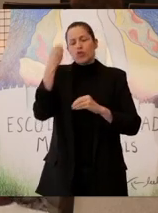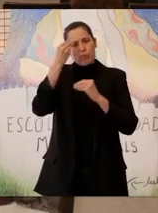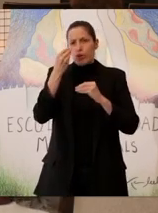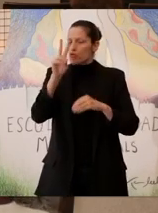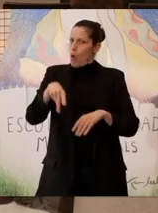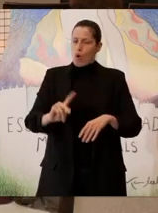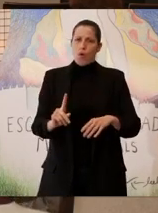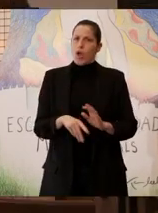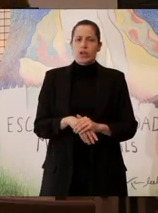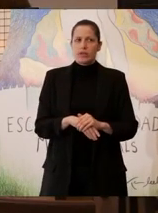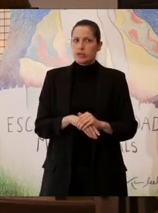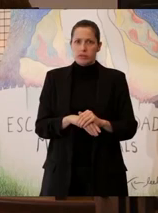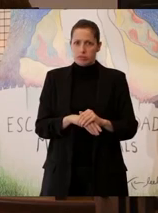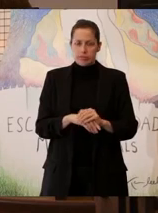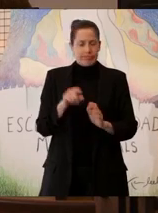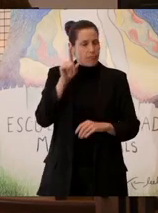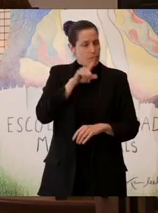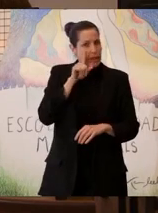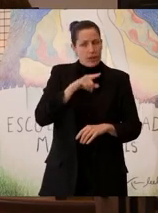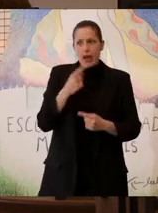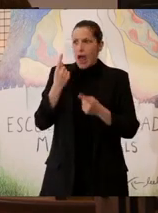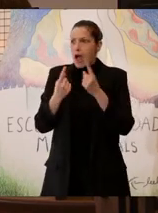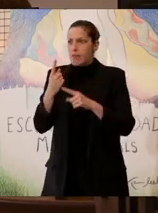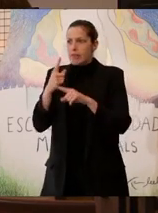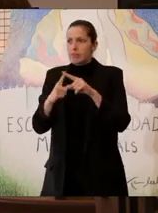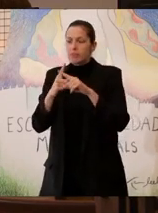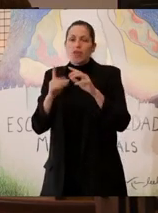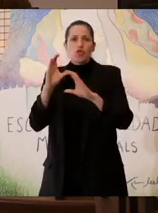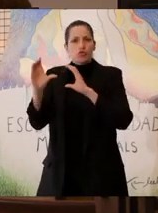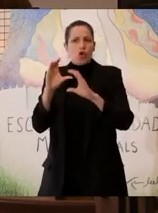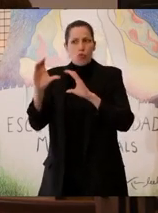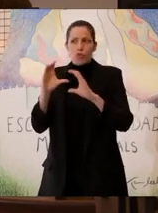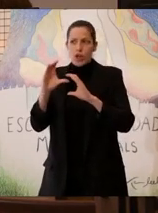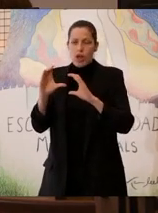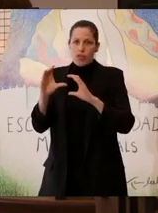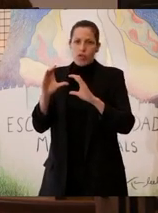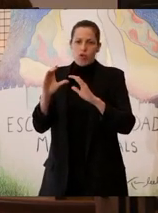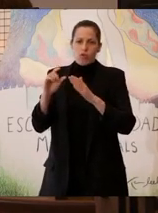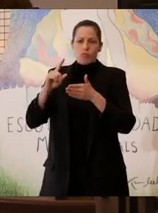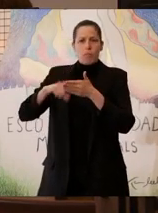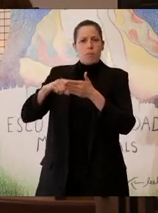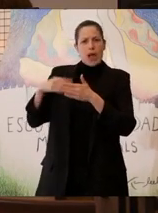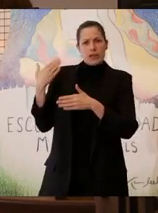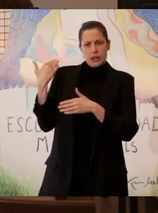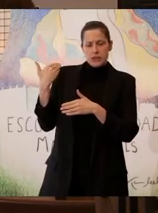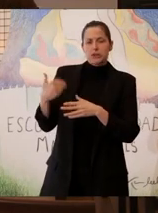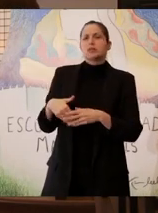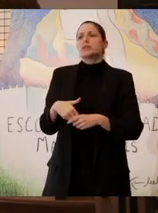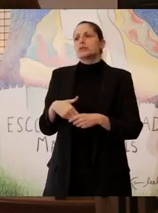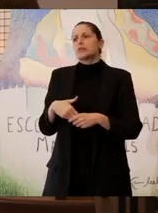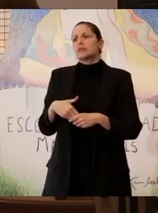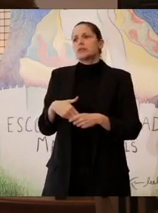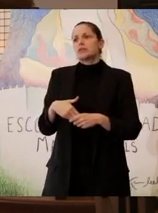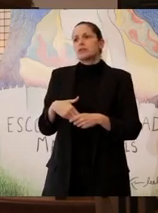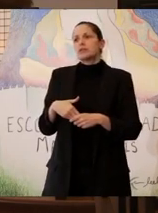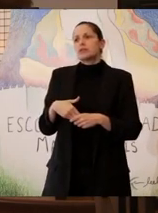es algo que incluso los medios de comunicación han transmitido en estos últimos meses, producido, como decía, bueno, antes